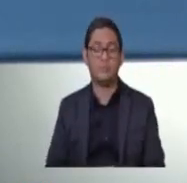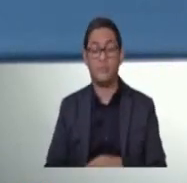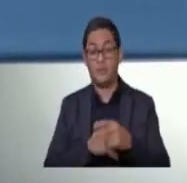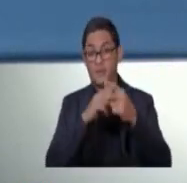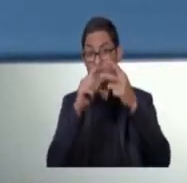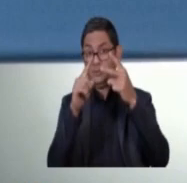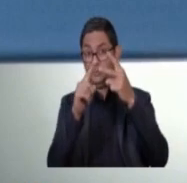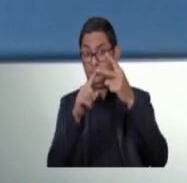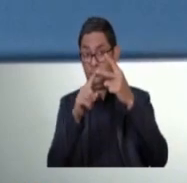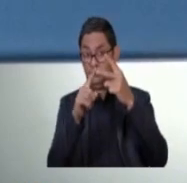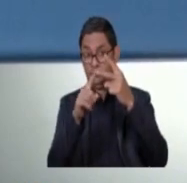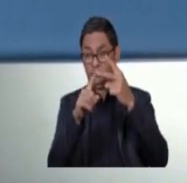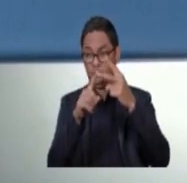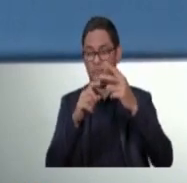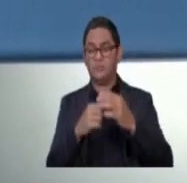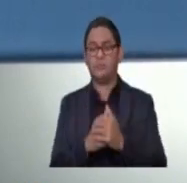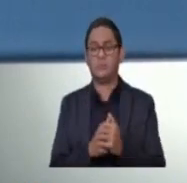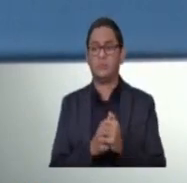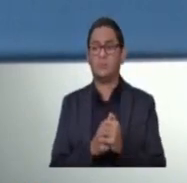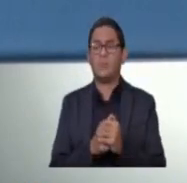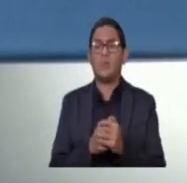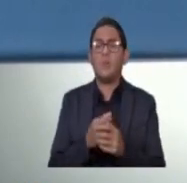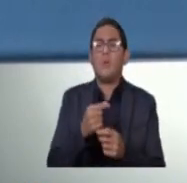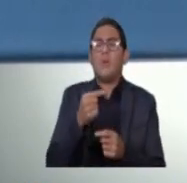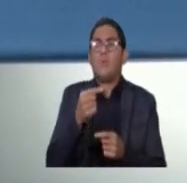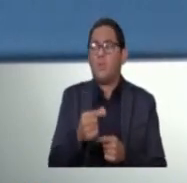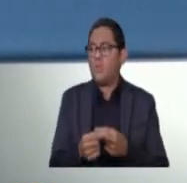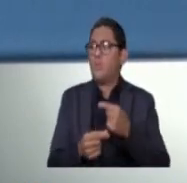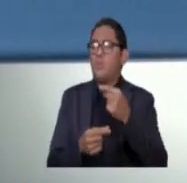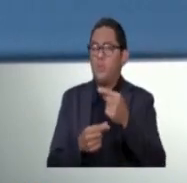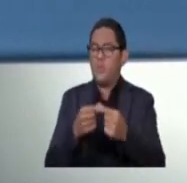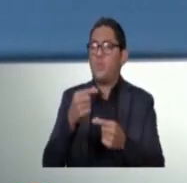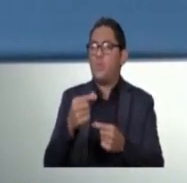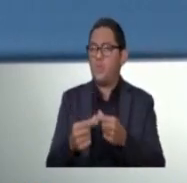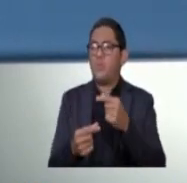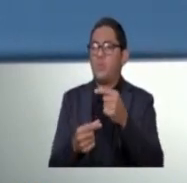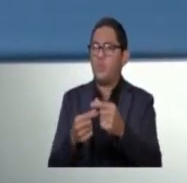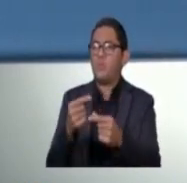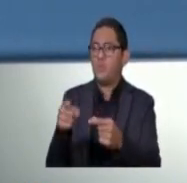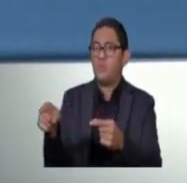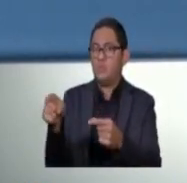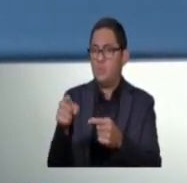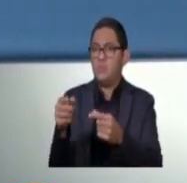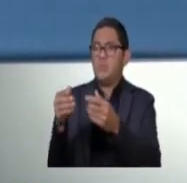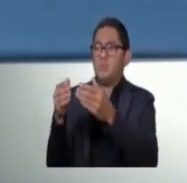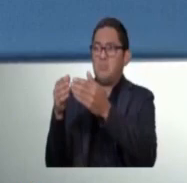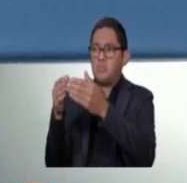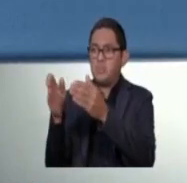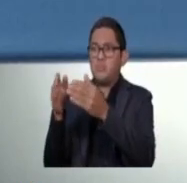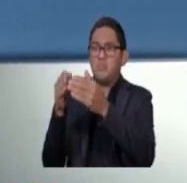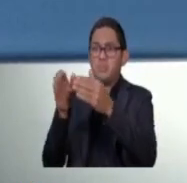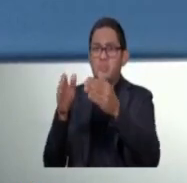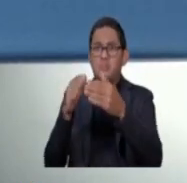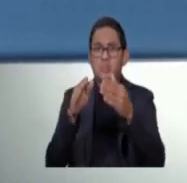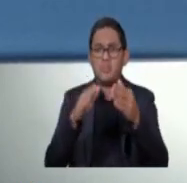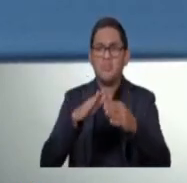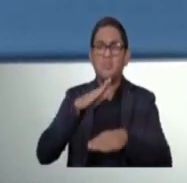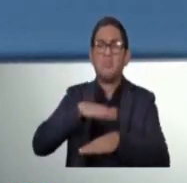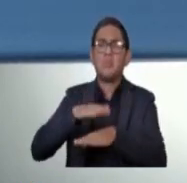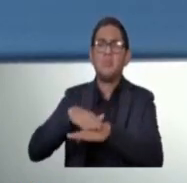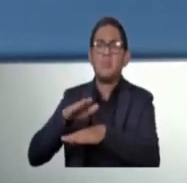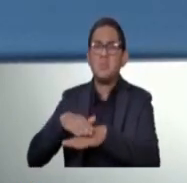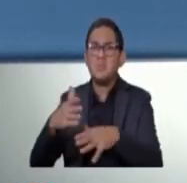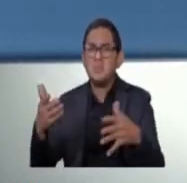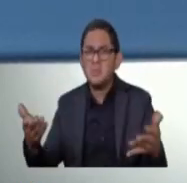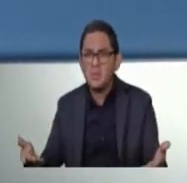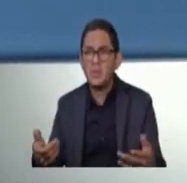se inicia el proceso de reapertura gradual por lo que se reactiva a el